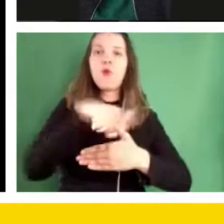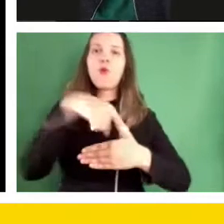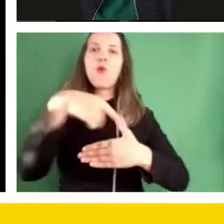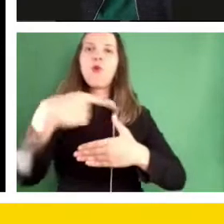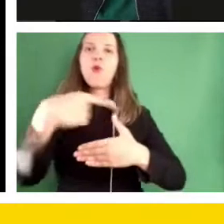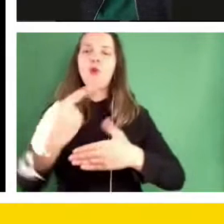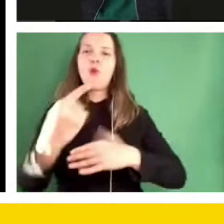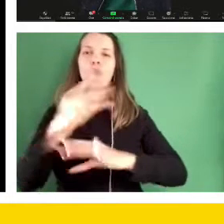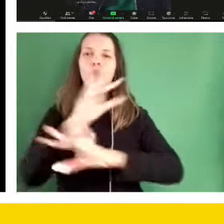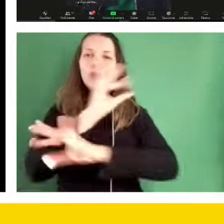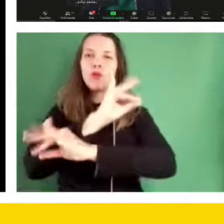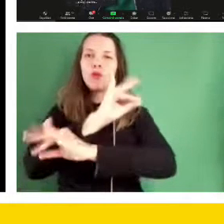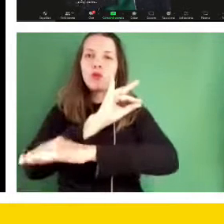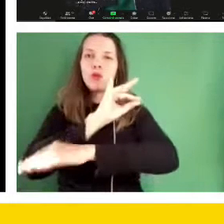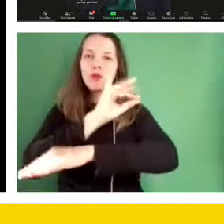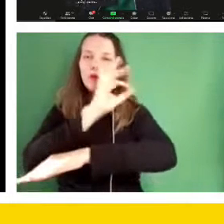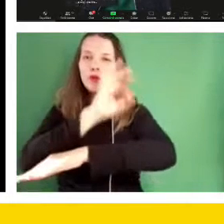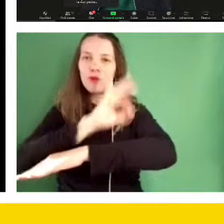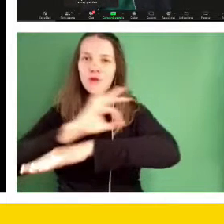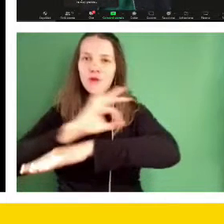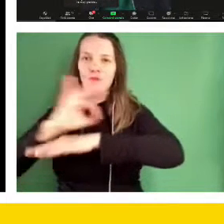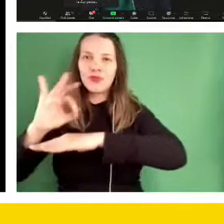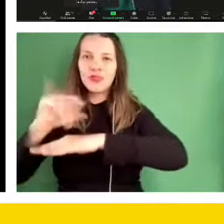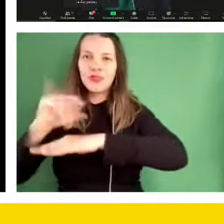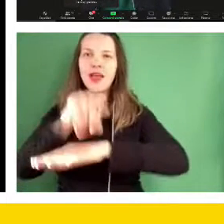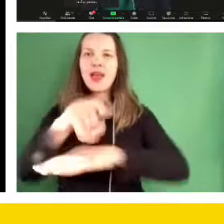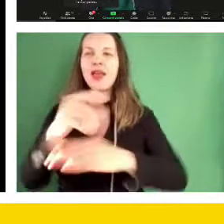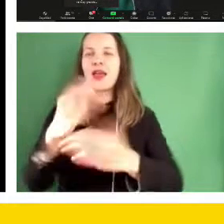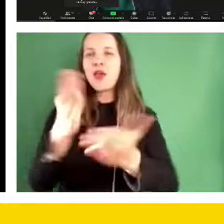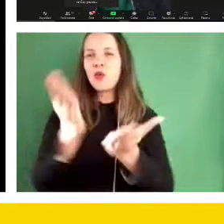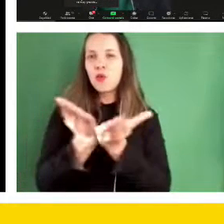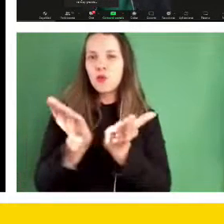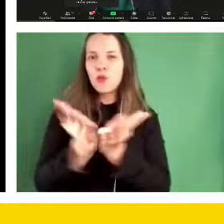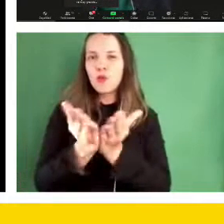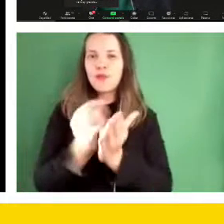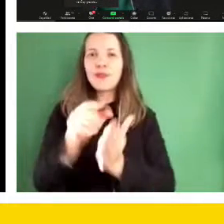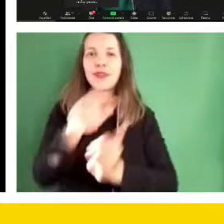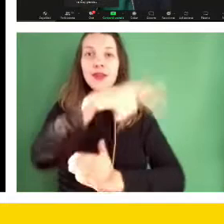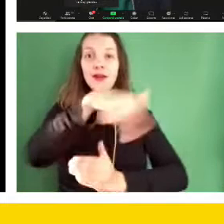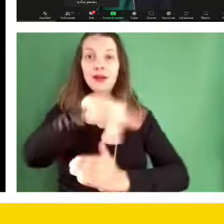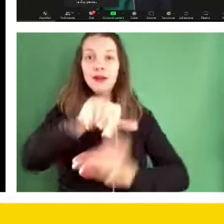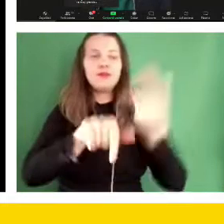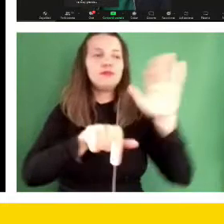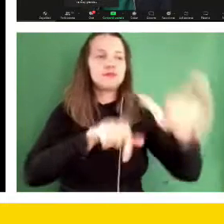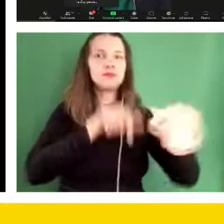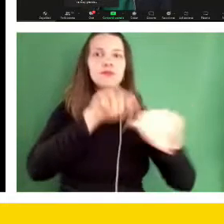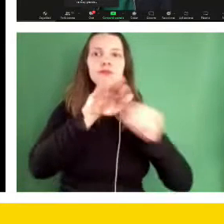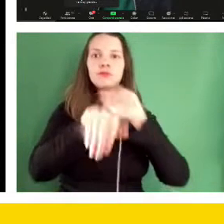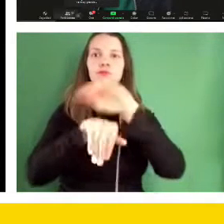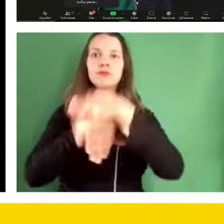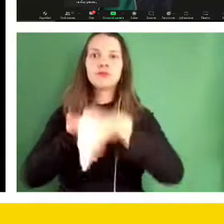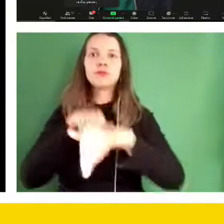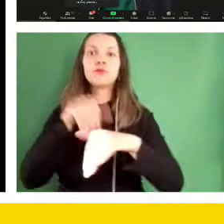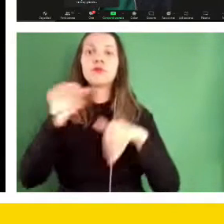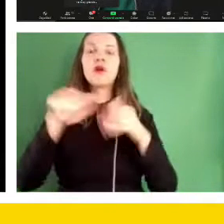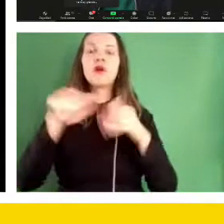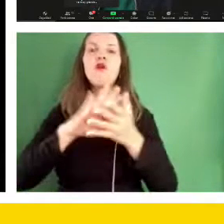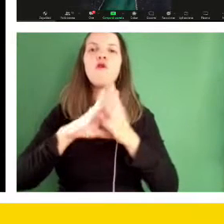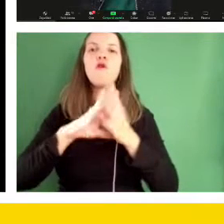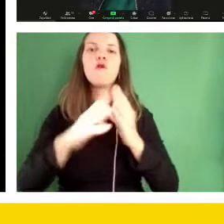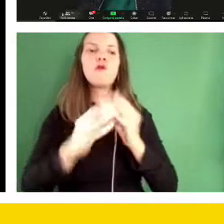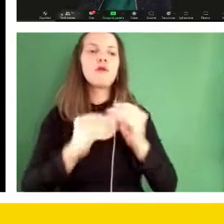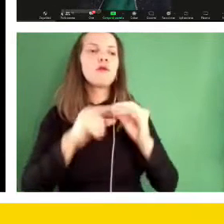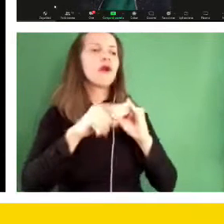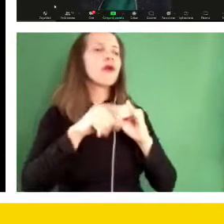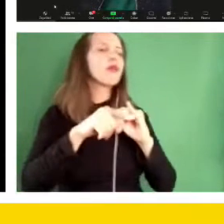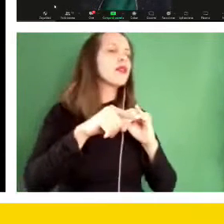de la ciudad, todas las calles de este distrito. Hicimos las 900 y pico de manzanas y hicimos un levantamiento propio de